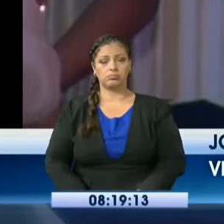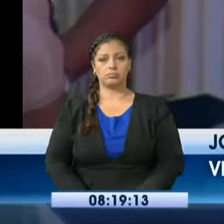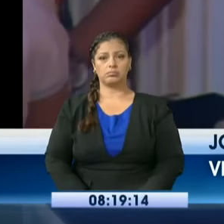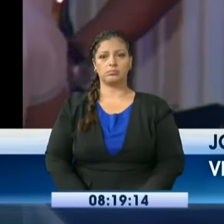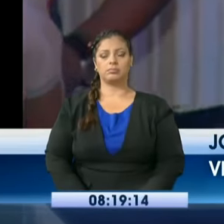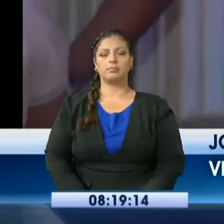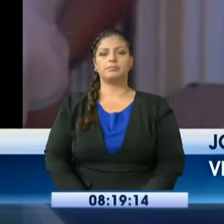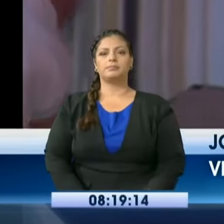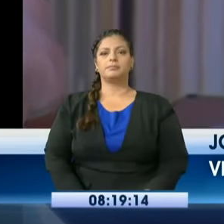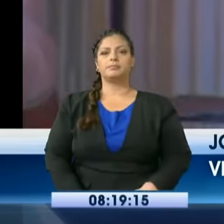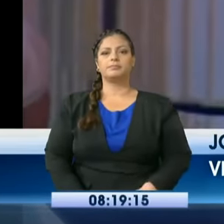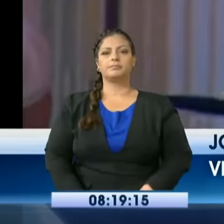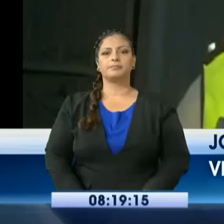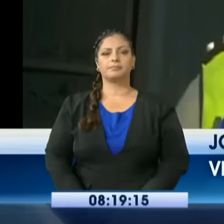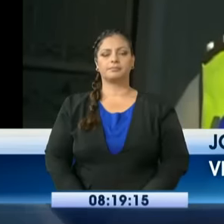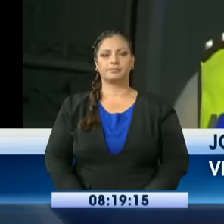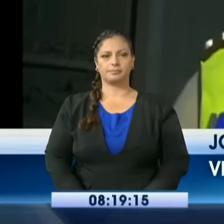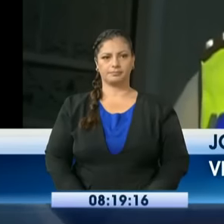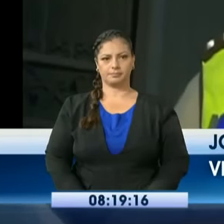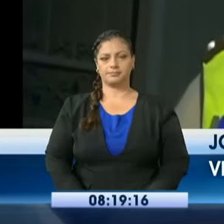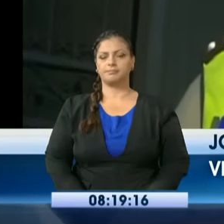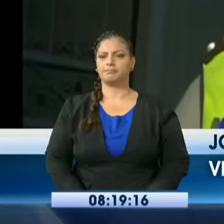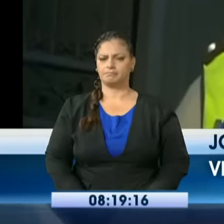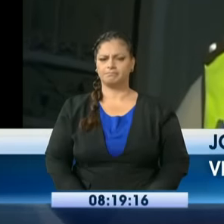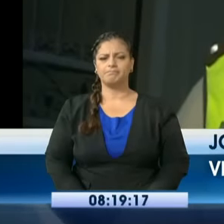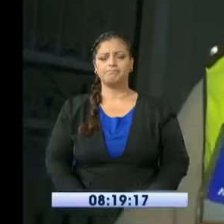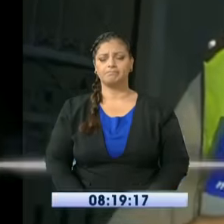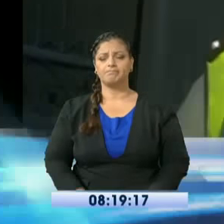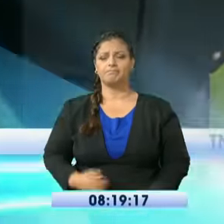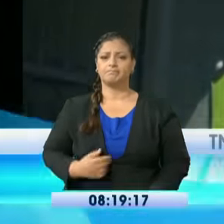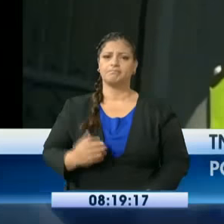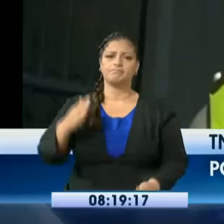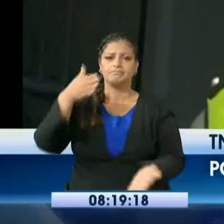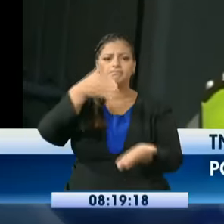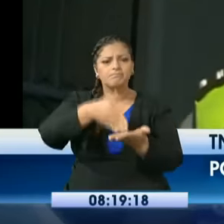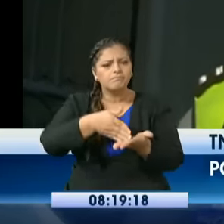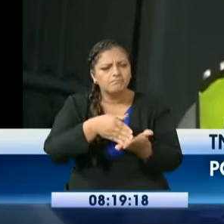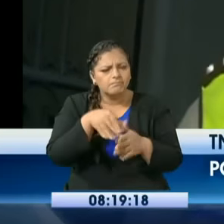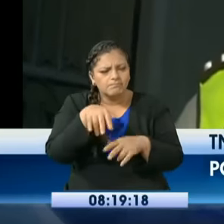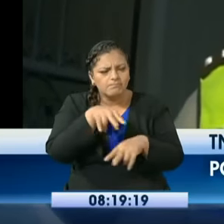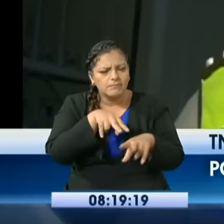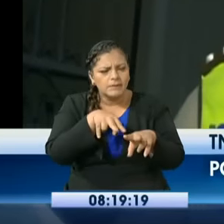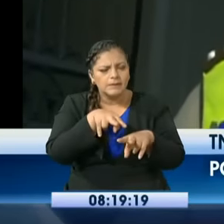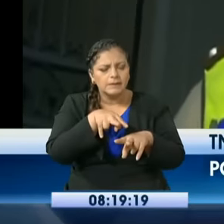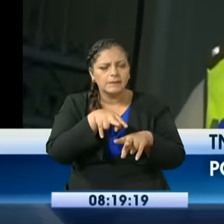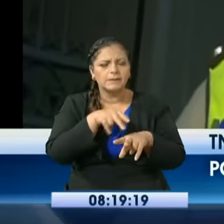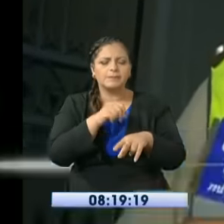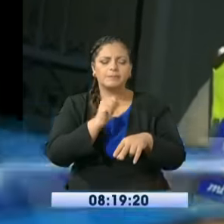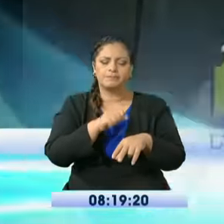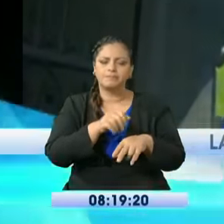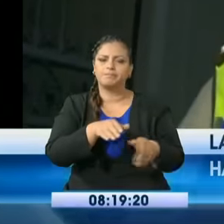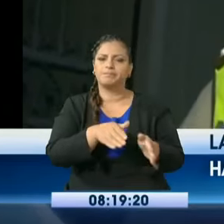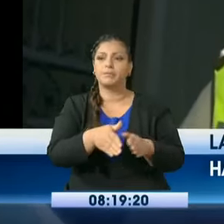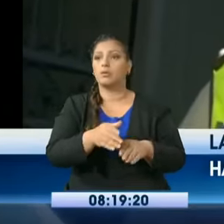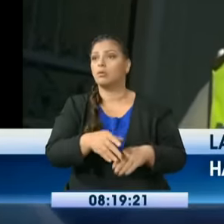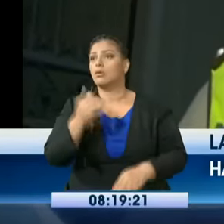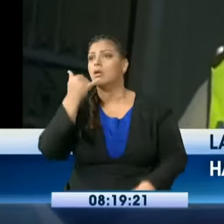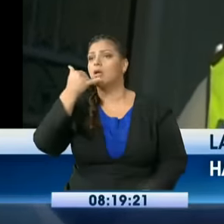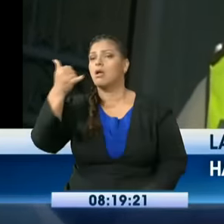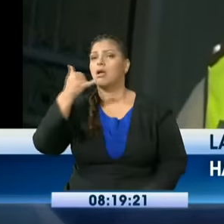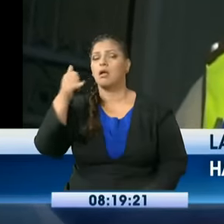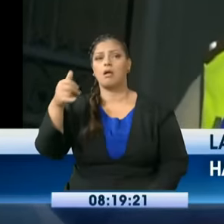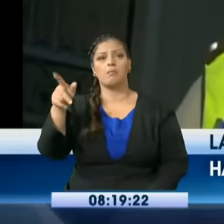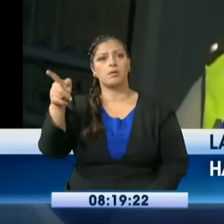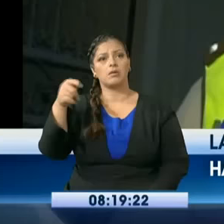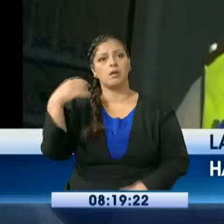Por lo que inmediatamente acudimos al sector, verificando eso y llamando a la ambulancia en el momento para verificar los signos